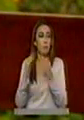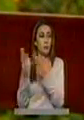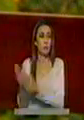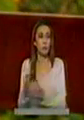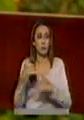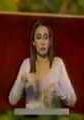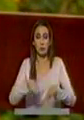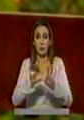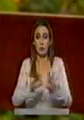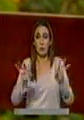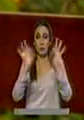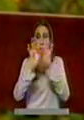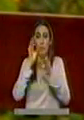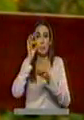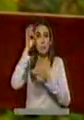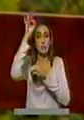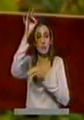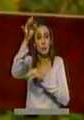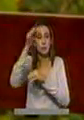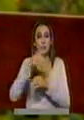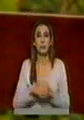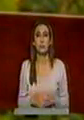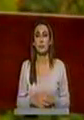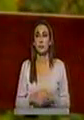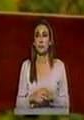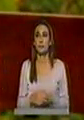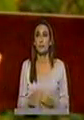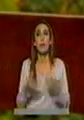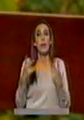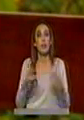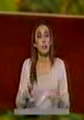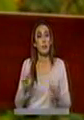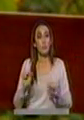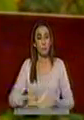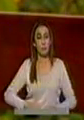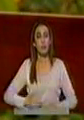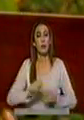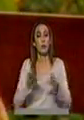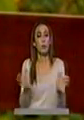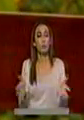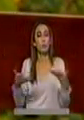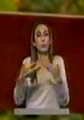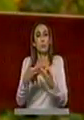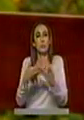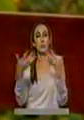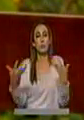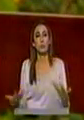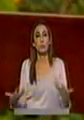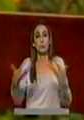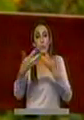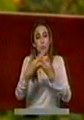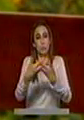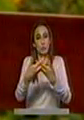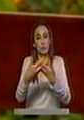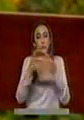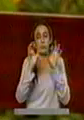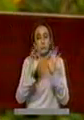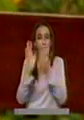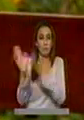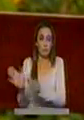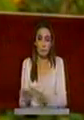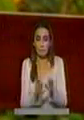sobresalir, ir hacia adelante y hacerlo unidos. Eso nos ayudó bastante a poder